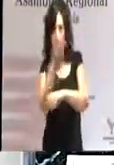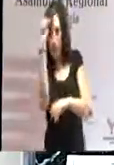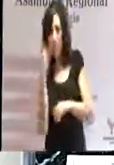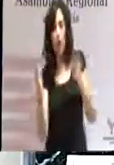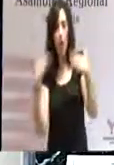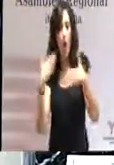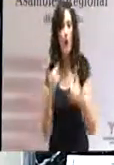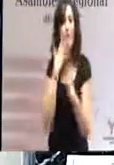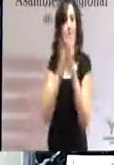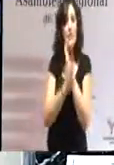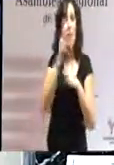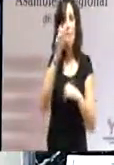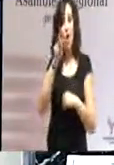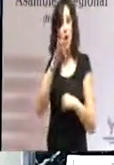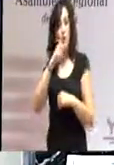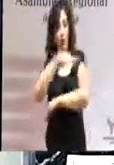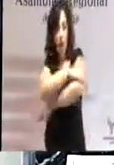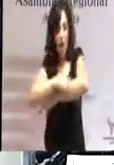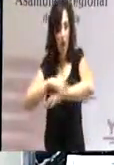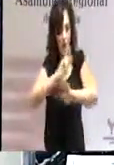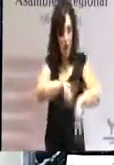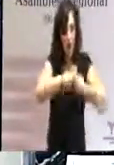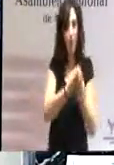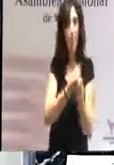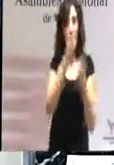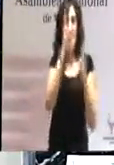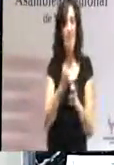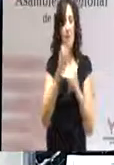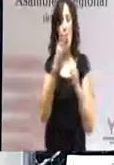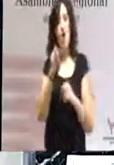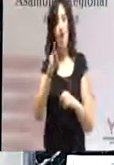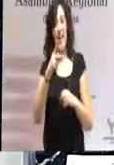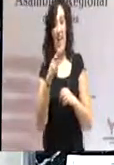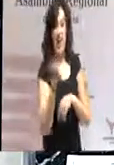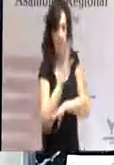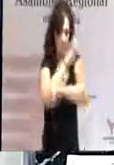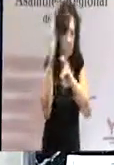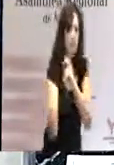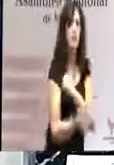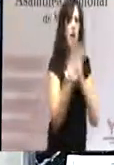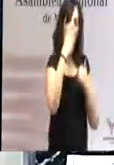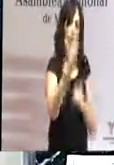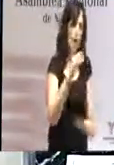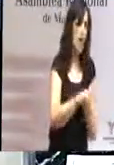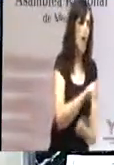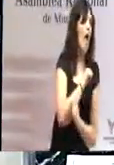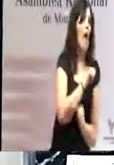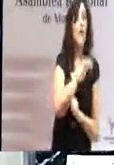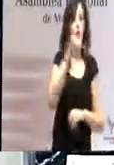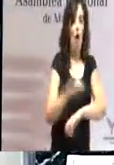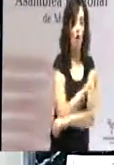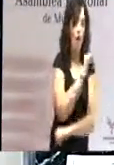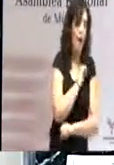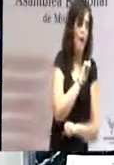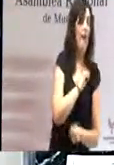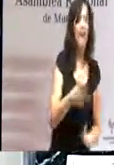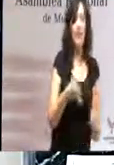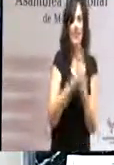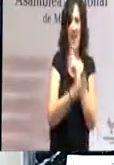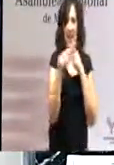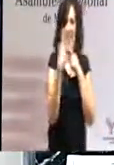regeneración de Pormán, seguimos esperando el desbloqueo del Gorguel, seguimos esperando el AVE, seguimos esperando Corbera, seguimos esperando, en definitiva,